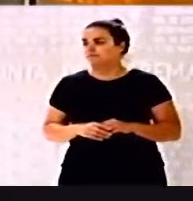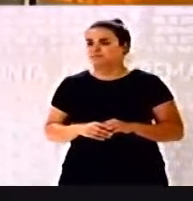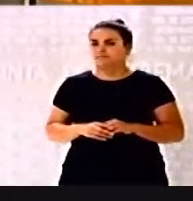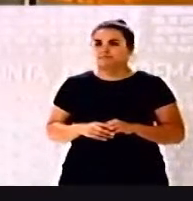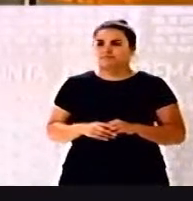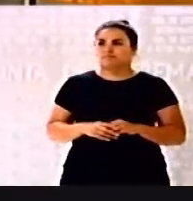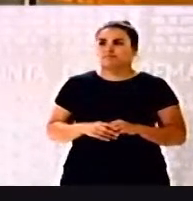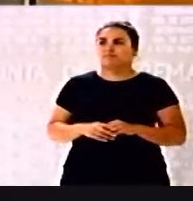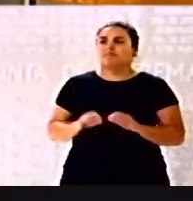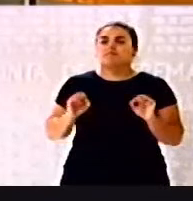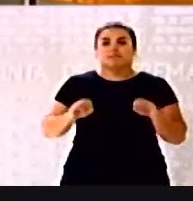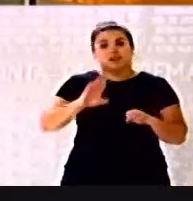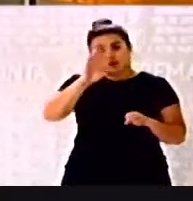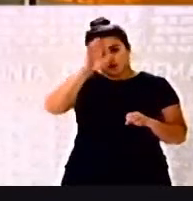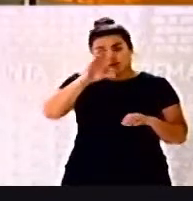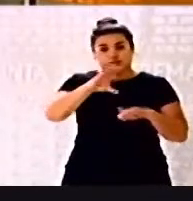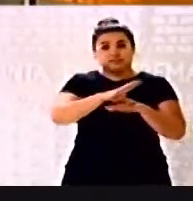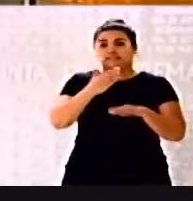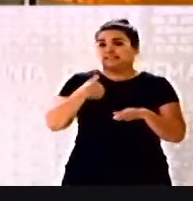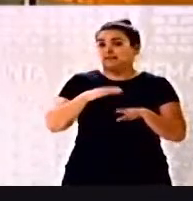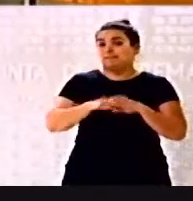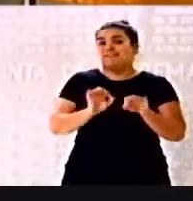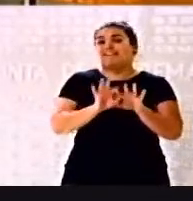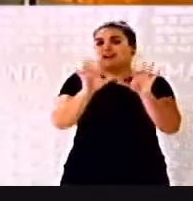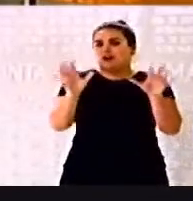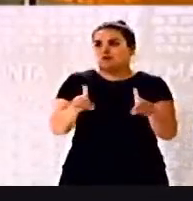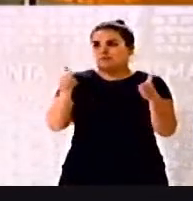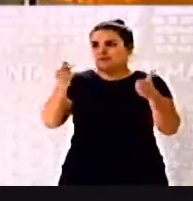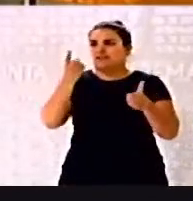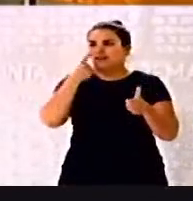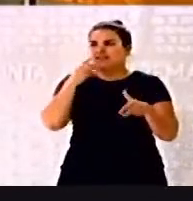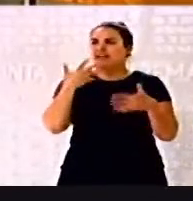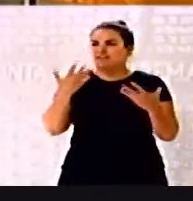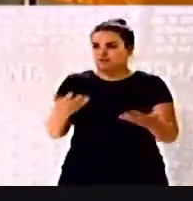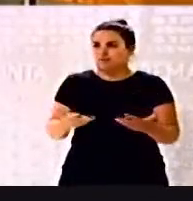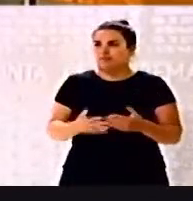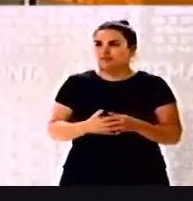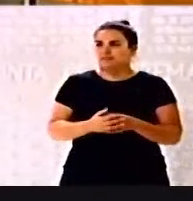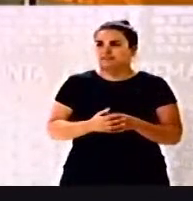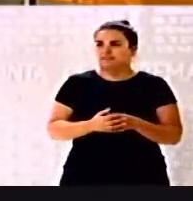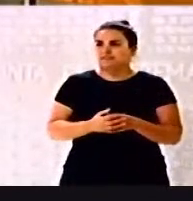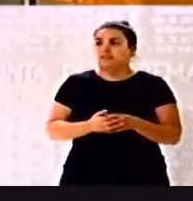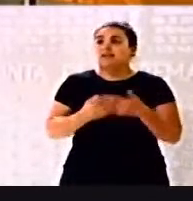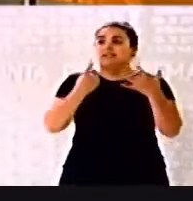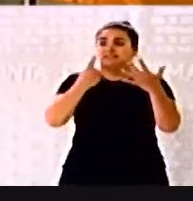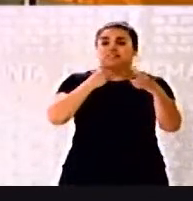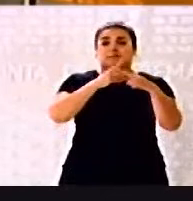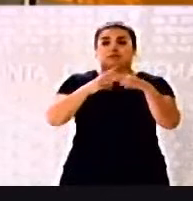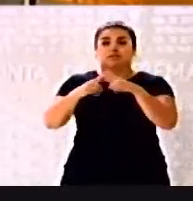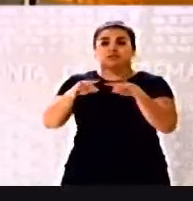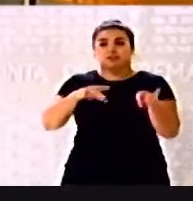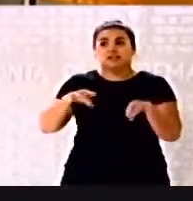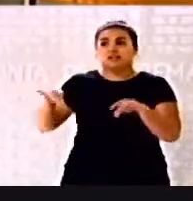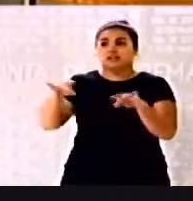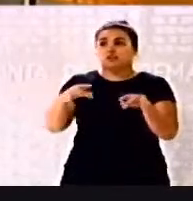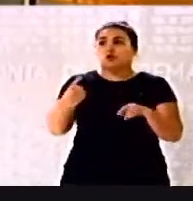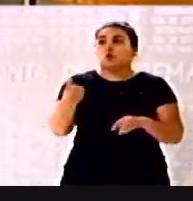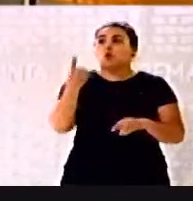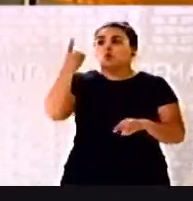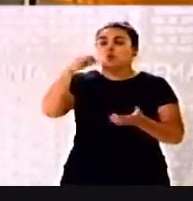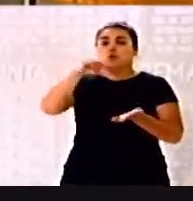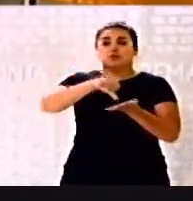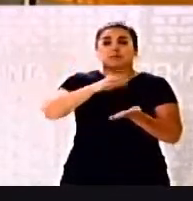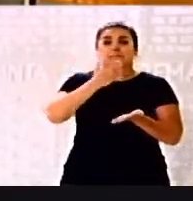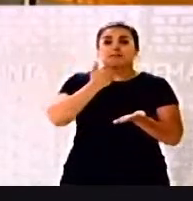¿Verdad? Hola, consejero. Sí, ya por aclarar, a ver, entonces, 6 positivos en toda la región, 1 en la ciudad de